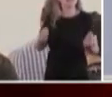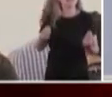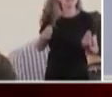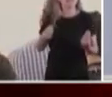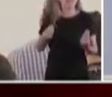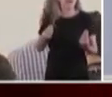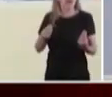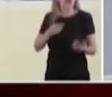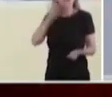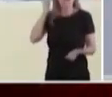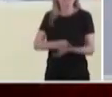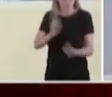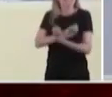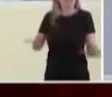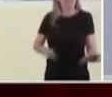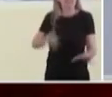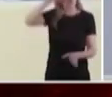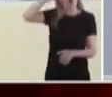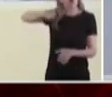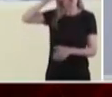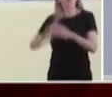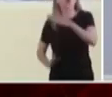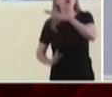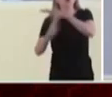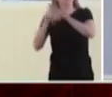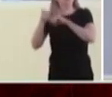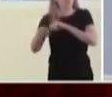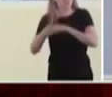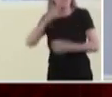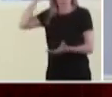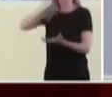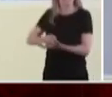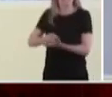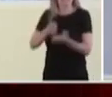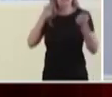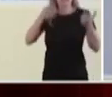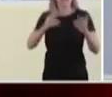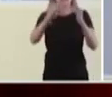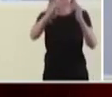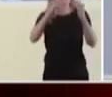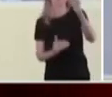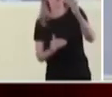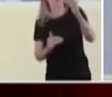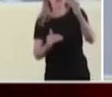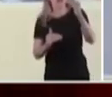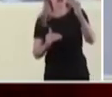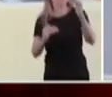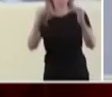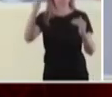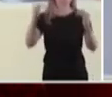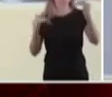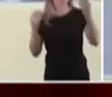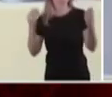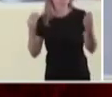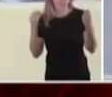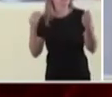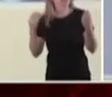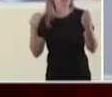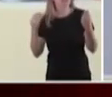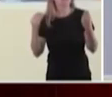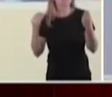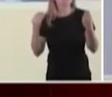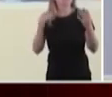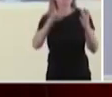no le puede sacar a Córdoba porque le molesta el gobierno de Córdoba el nuestro es un federalismo de concertación